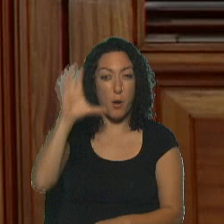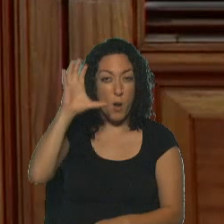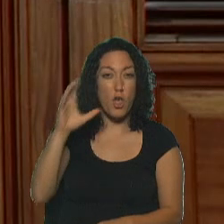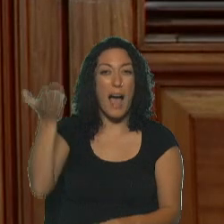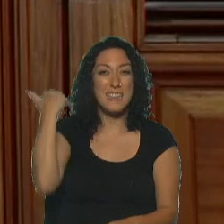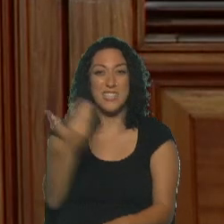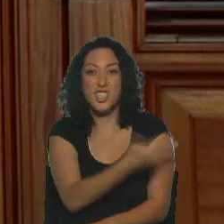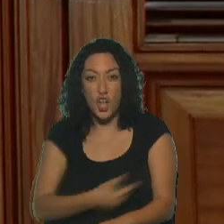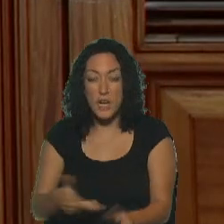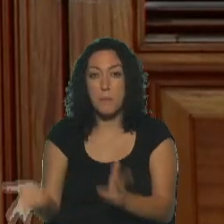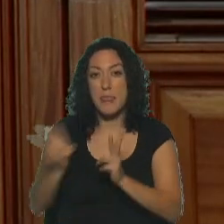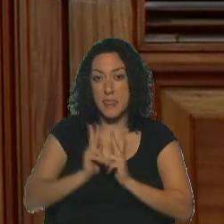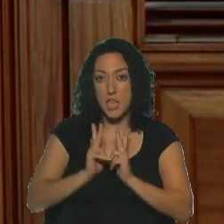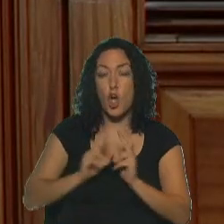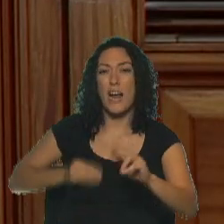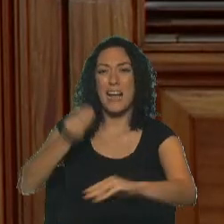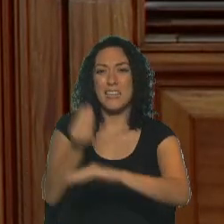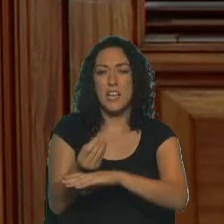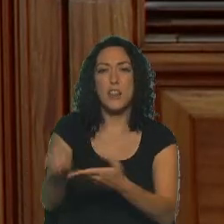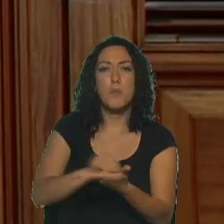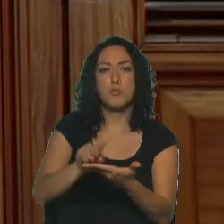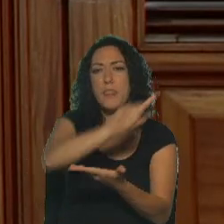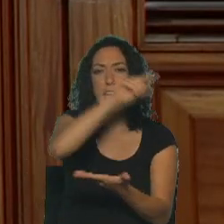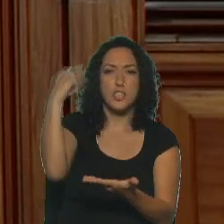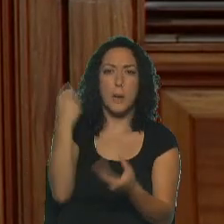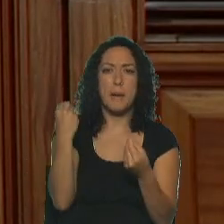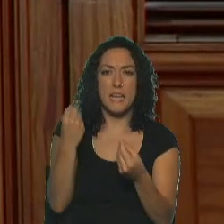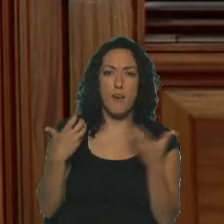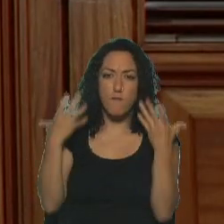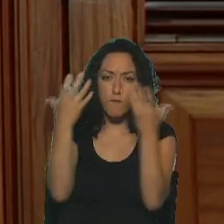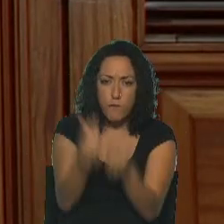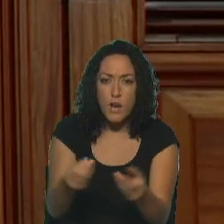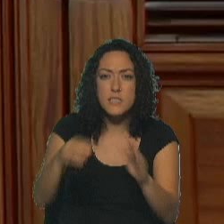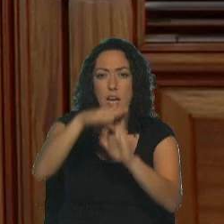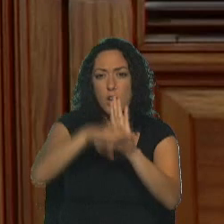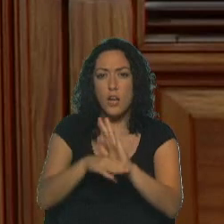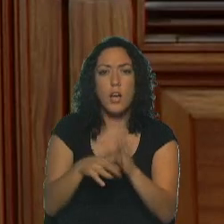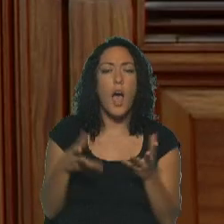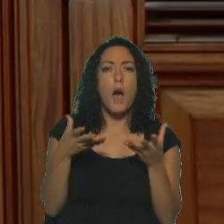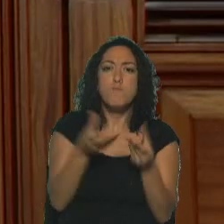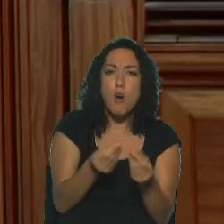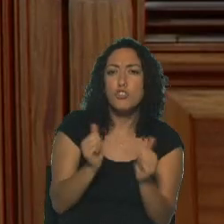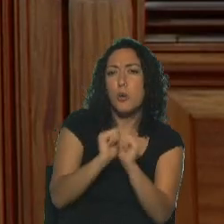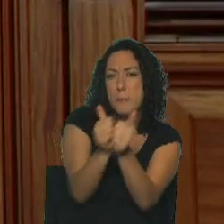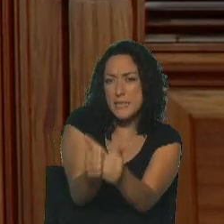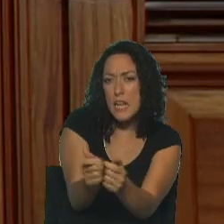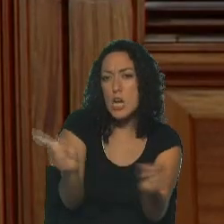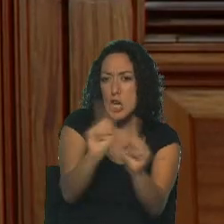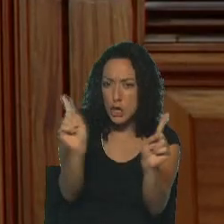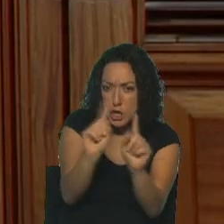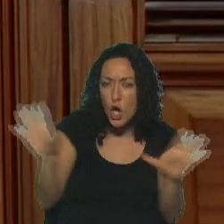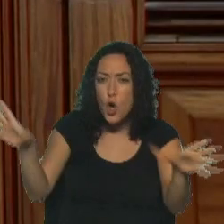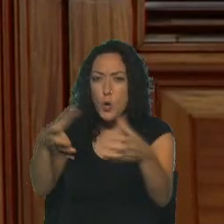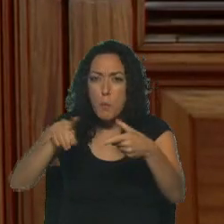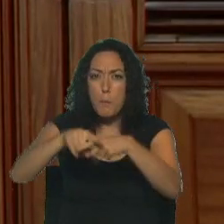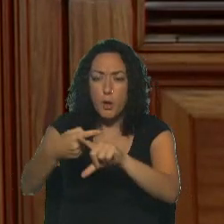a proponer que fuera candidata a diputada nacional para darle fuerza a la lista, para acompañar. No. No voy a someter a la fuerza